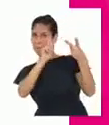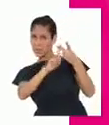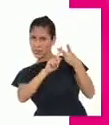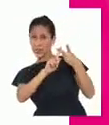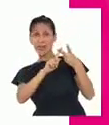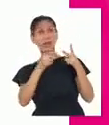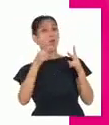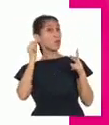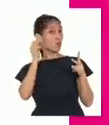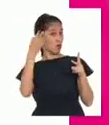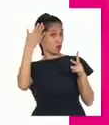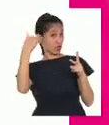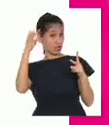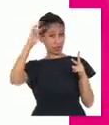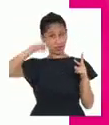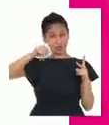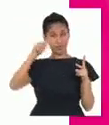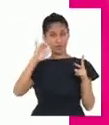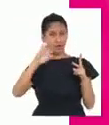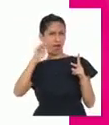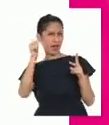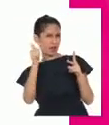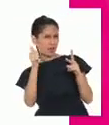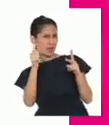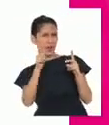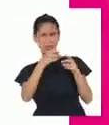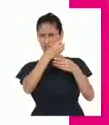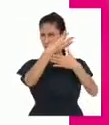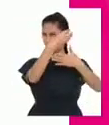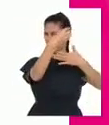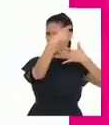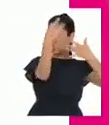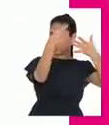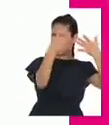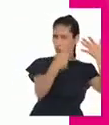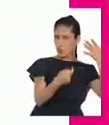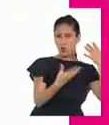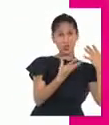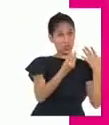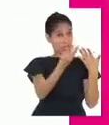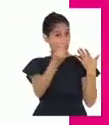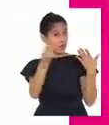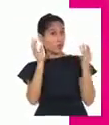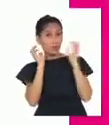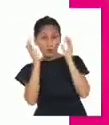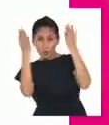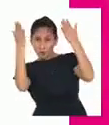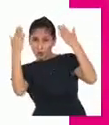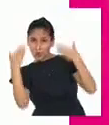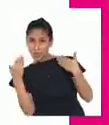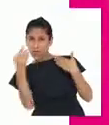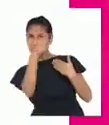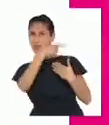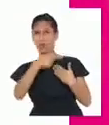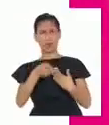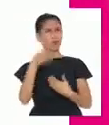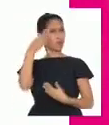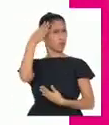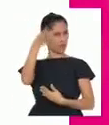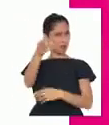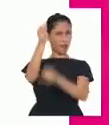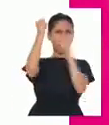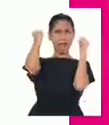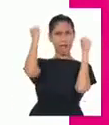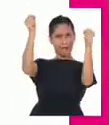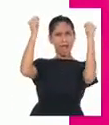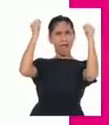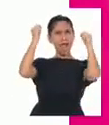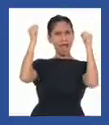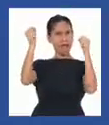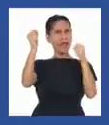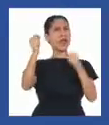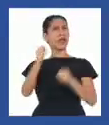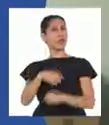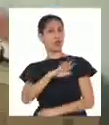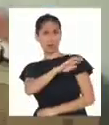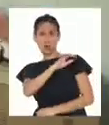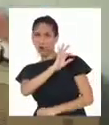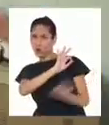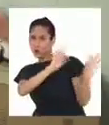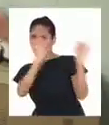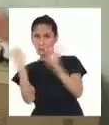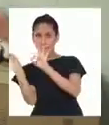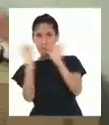María Jesús Alvarado Rivera, entre muchas otras mujeres peruanas que, como ellas, lucharon por la igualdad de derechos.